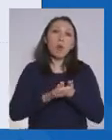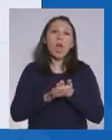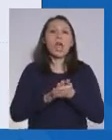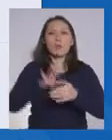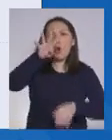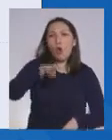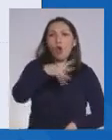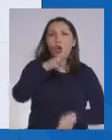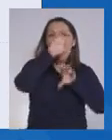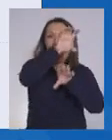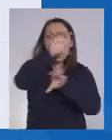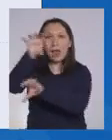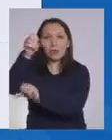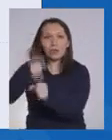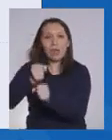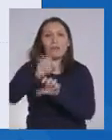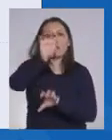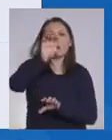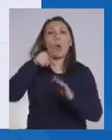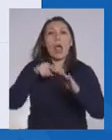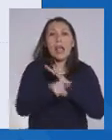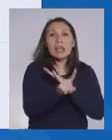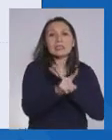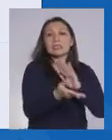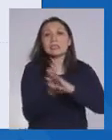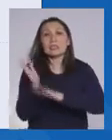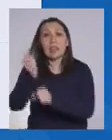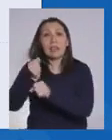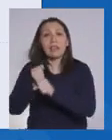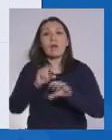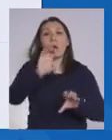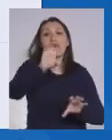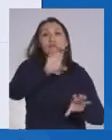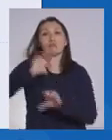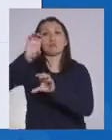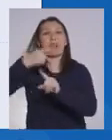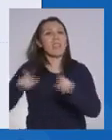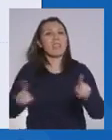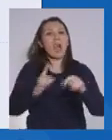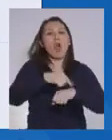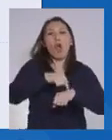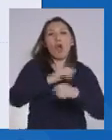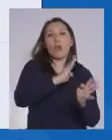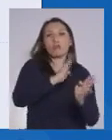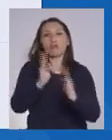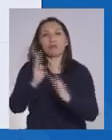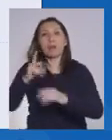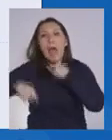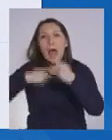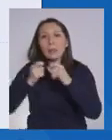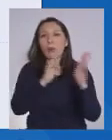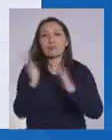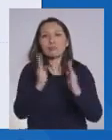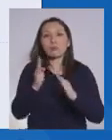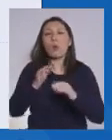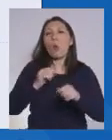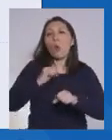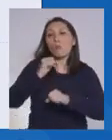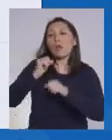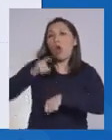bloques horarios los horarios diferidos de entrada o de salida al trabajo los horarios diferidos para almorzar o las medidas de teletrabajo